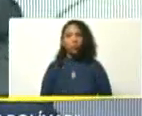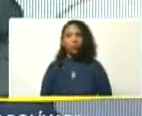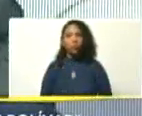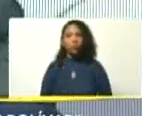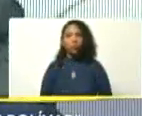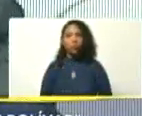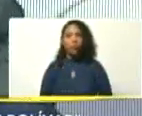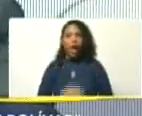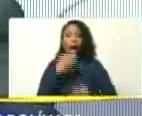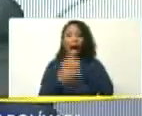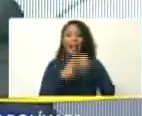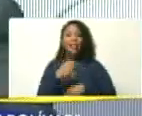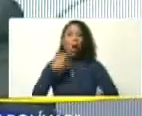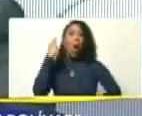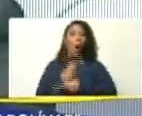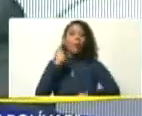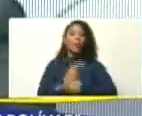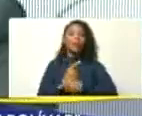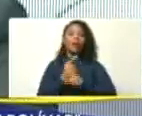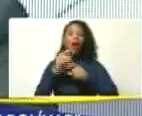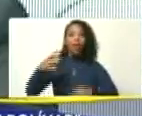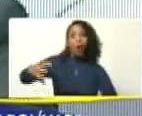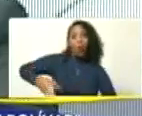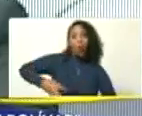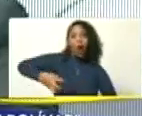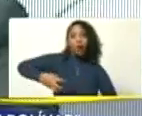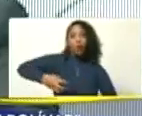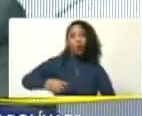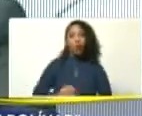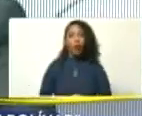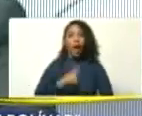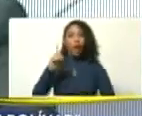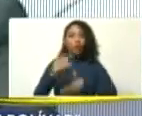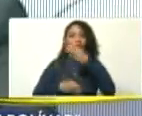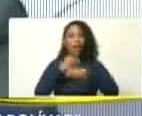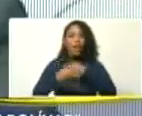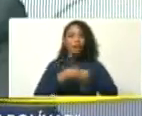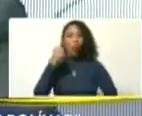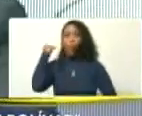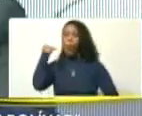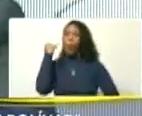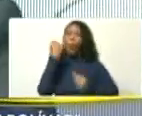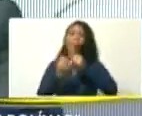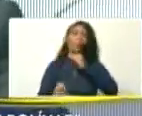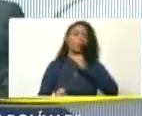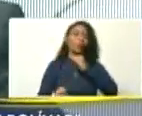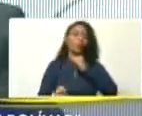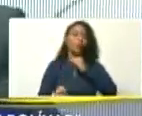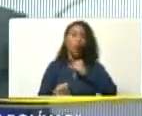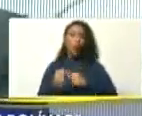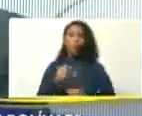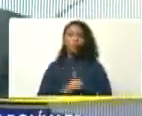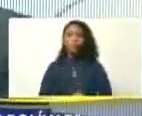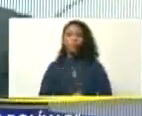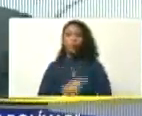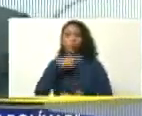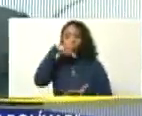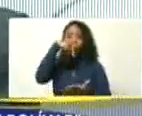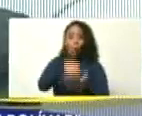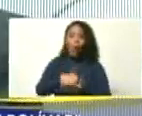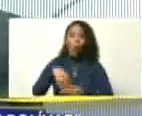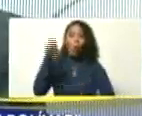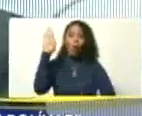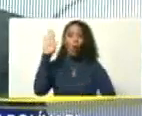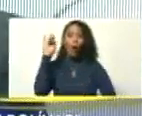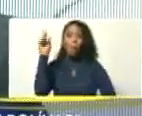instituir un concurso de cuentos. Se hizo incluso, creo, eso por última vez. Y nombraron un jurado, entre los